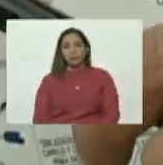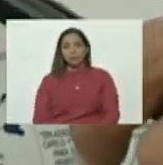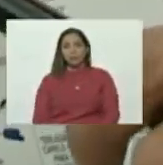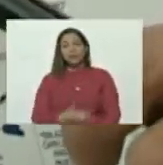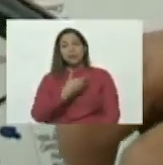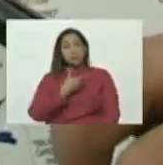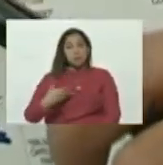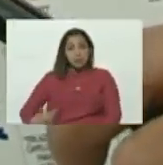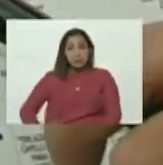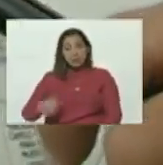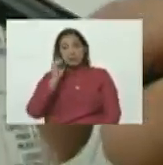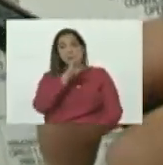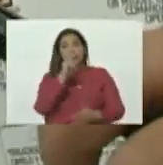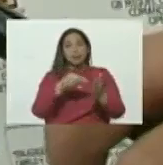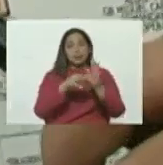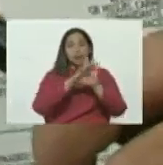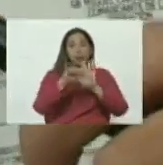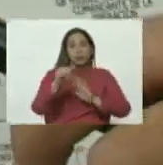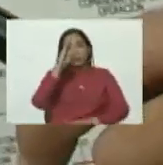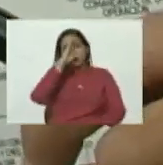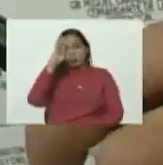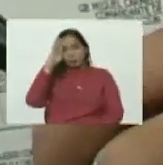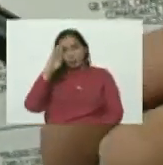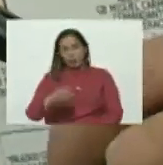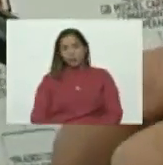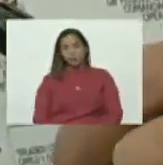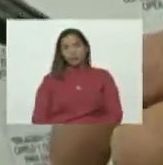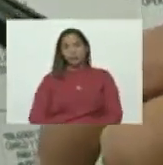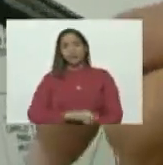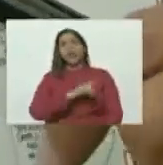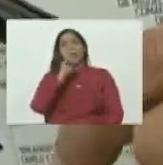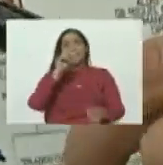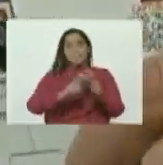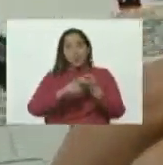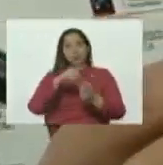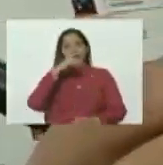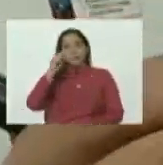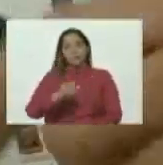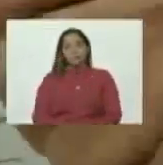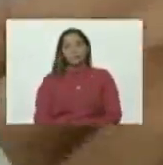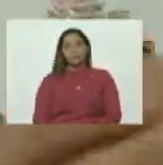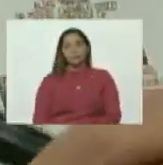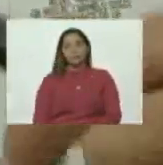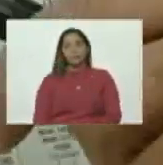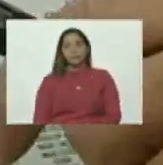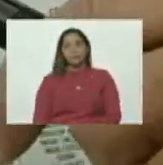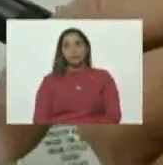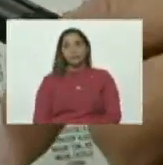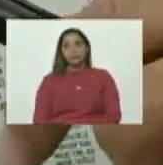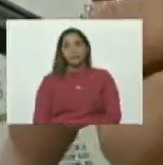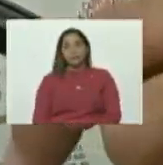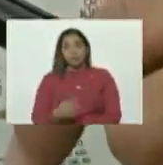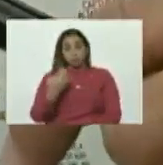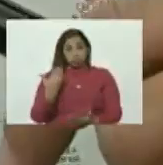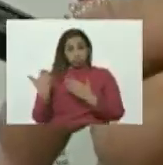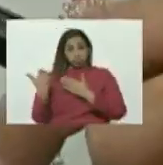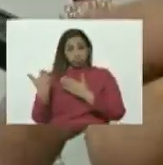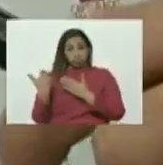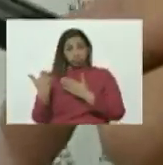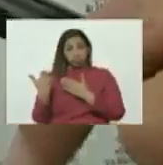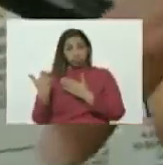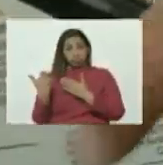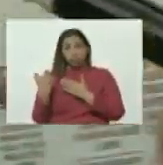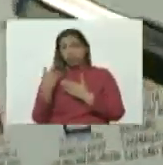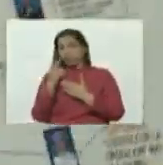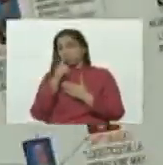presidente de la Asamblea Nacional Constituyente y de la primera combatiente Cilia Flores. Aquí no estamos